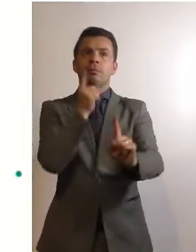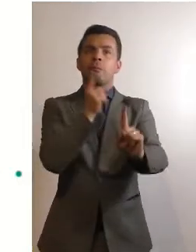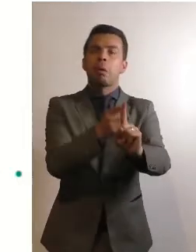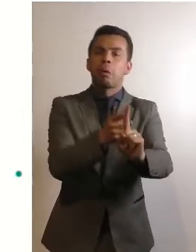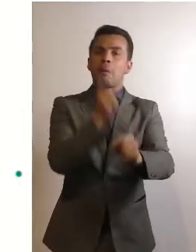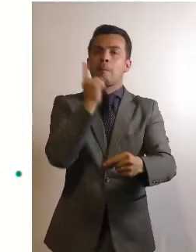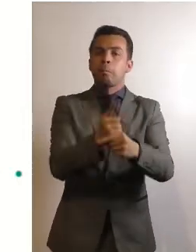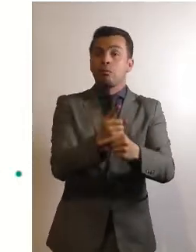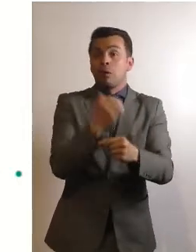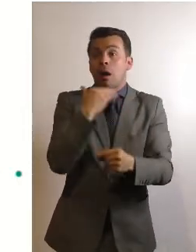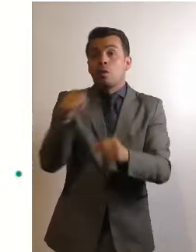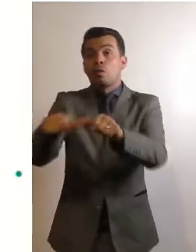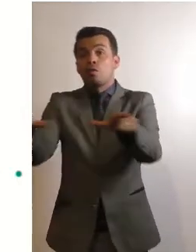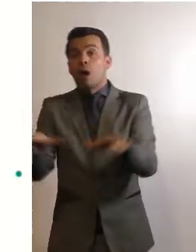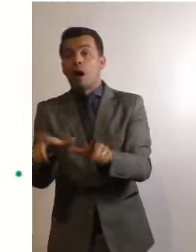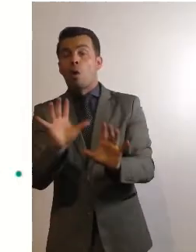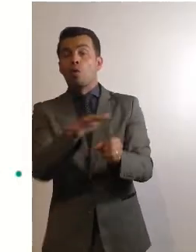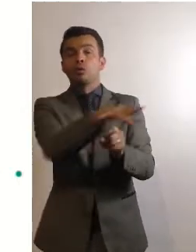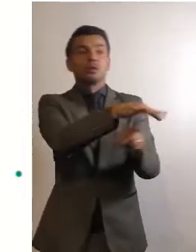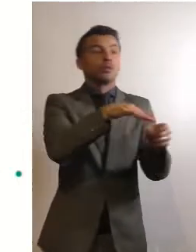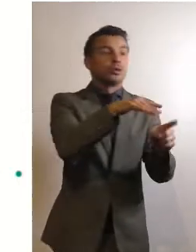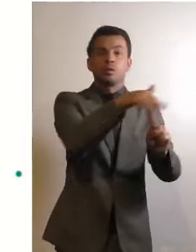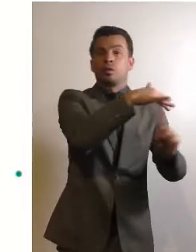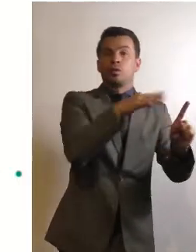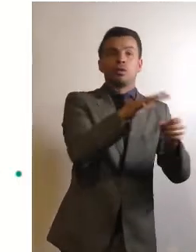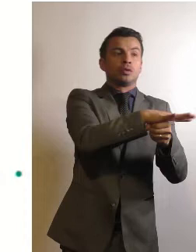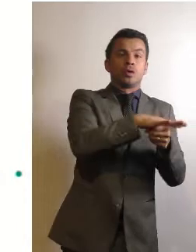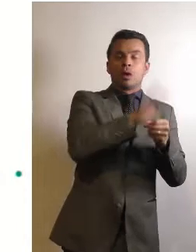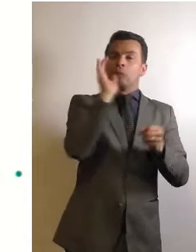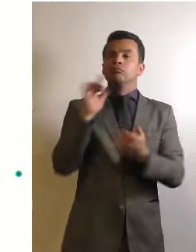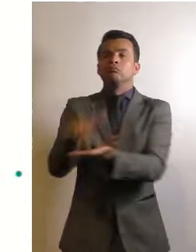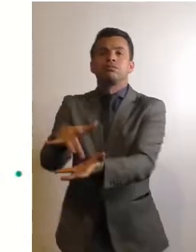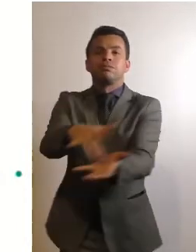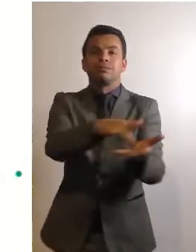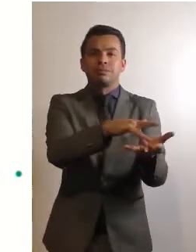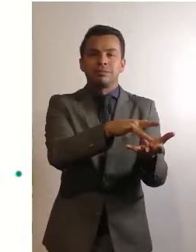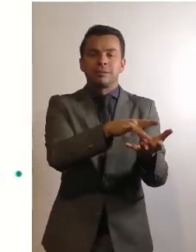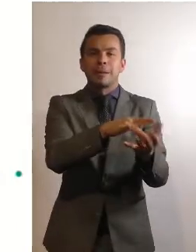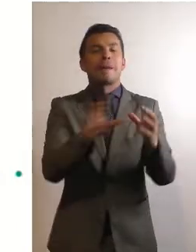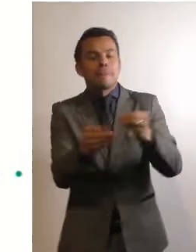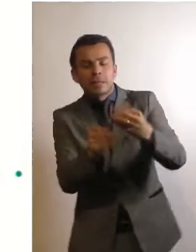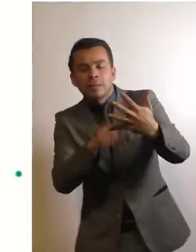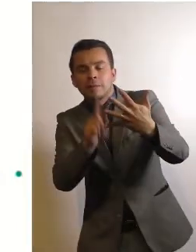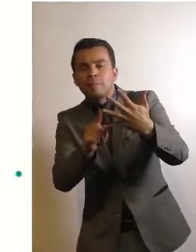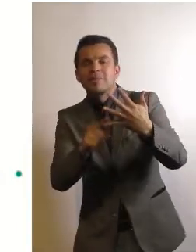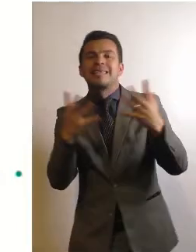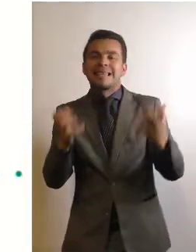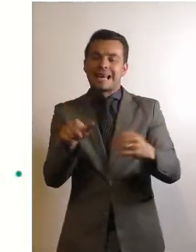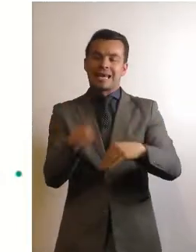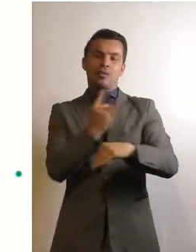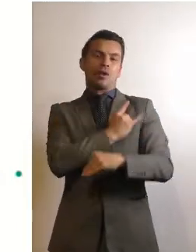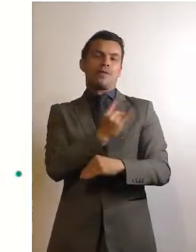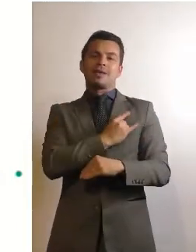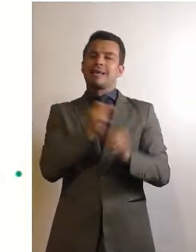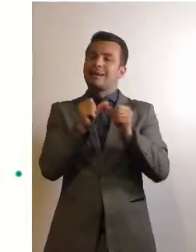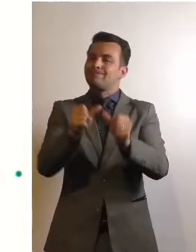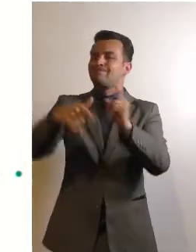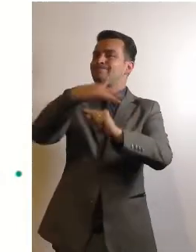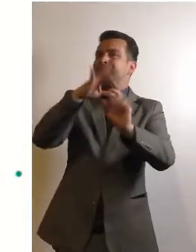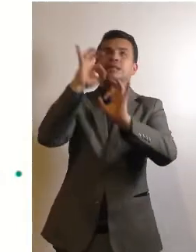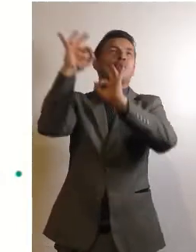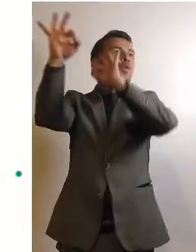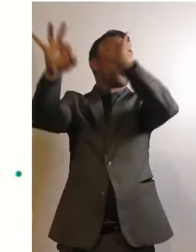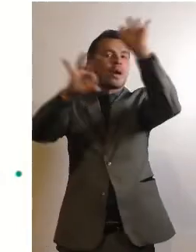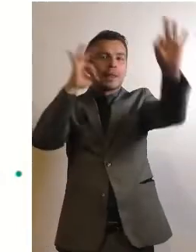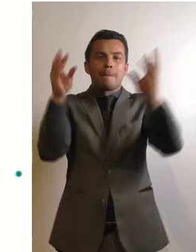y situaciones, y que tengamos también una universidad sostenible que permanezca en el tiempo a través de